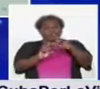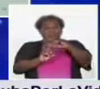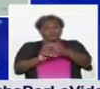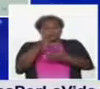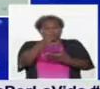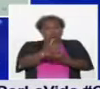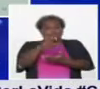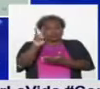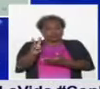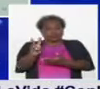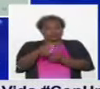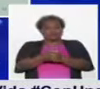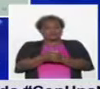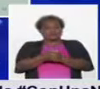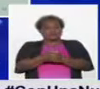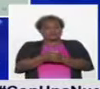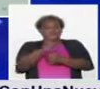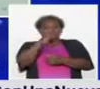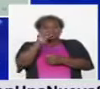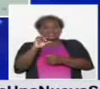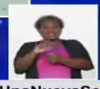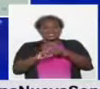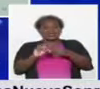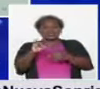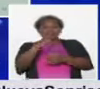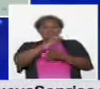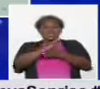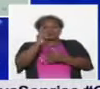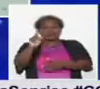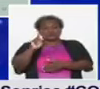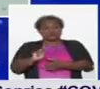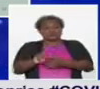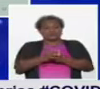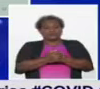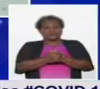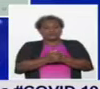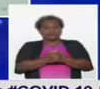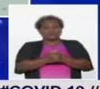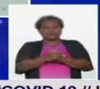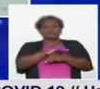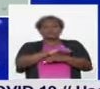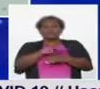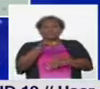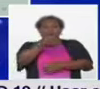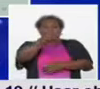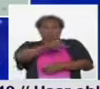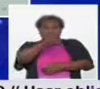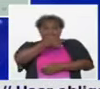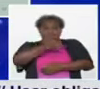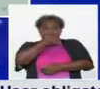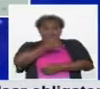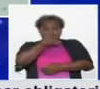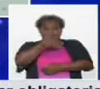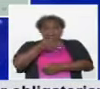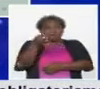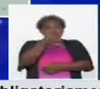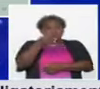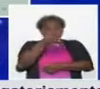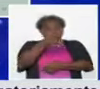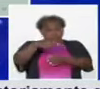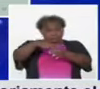Niceto Pérez y Mía 1 en cada uno. Y como ya informé al inicio de la conferencia, el municipio especial Isla